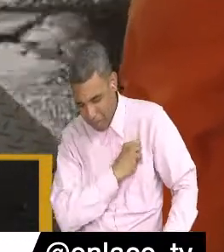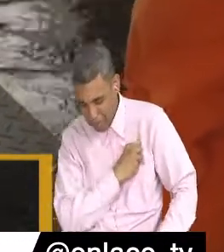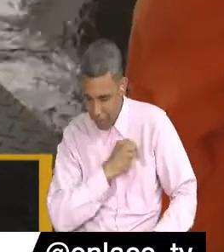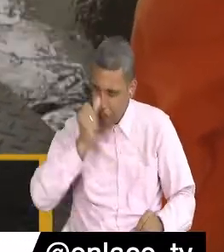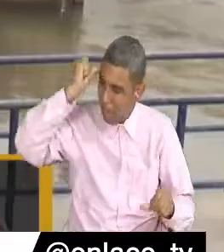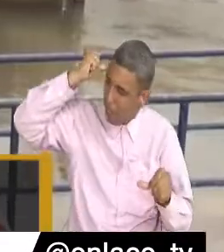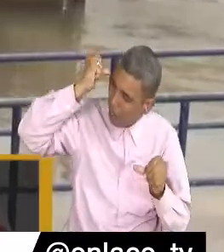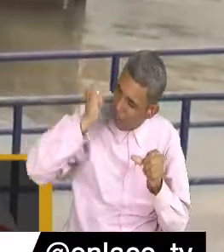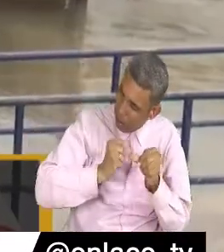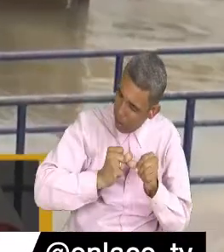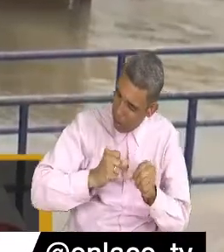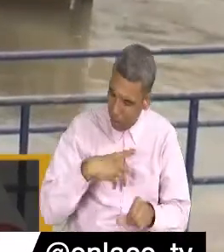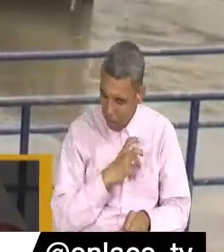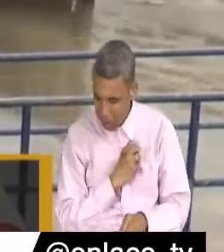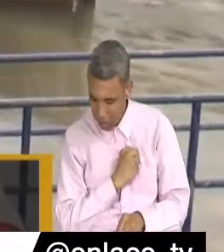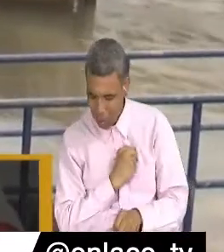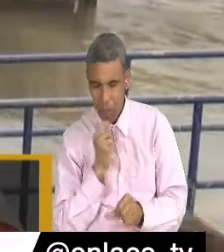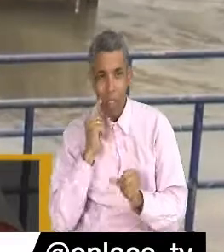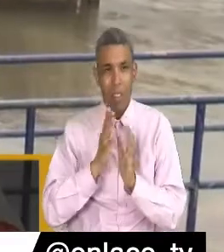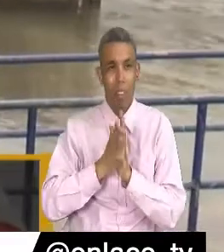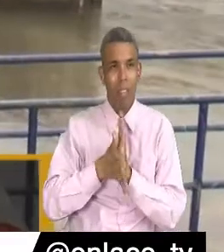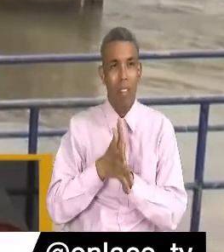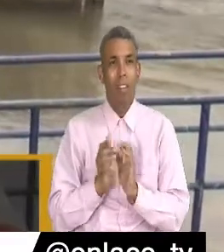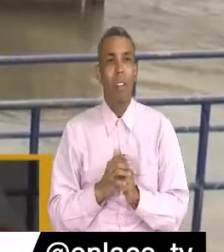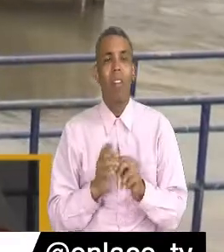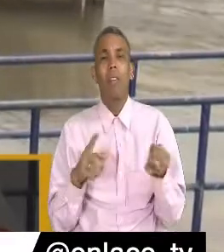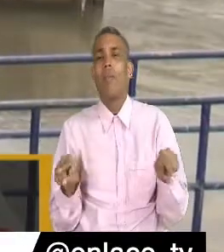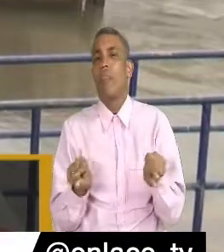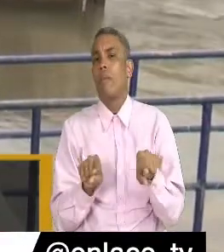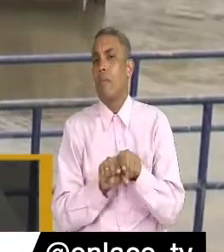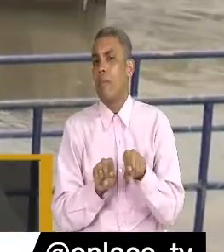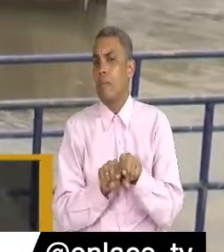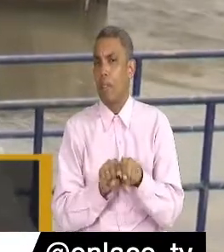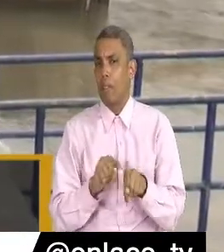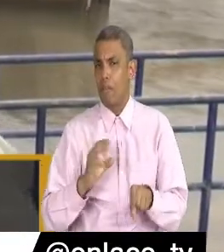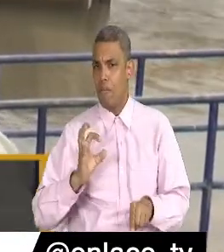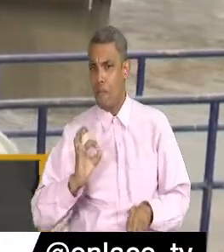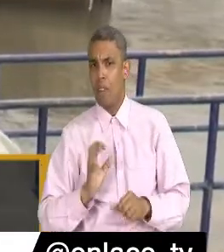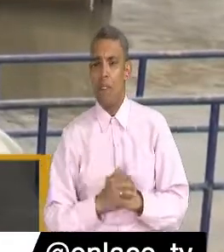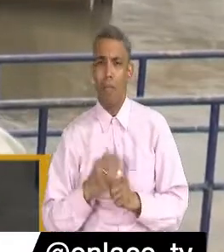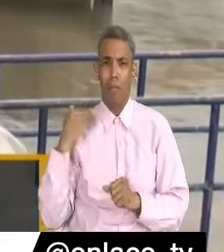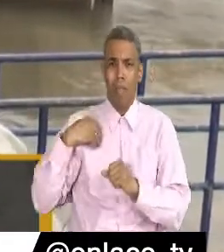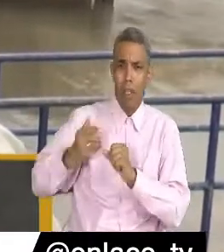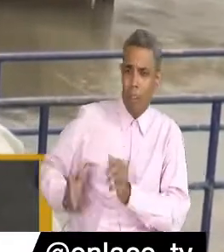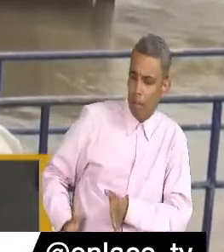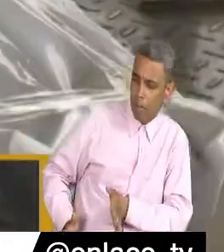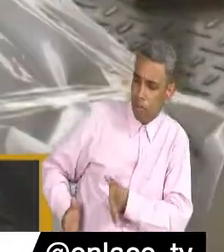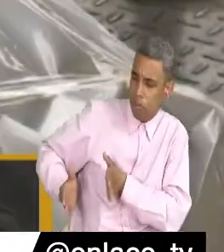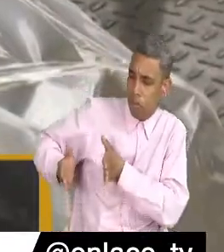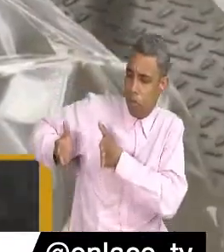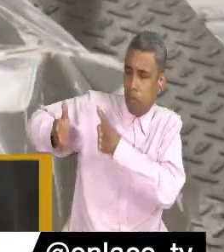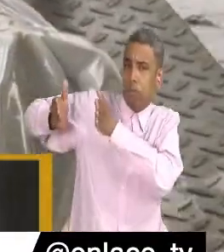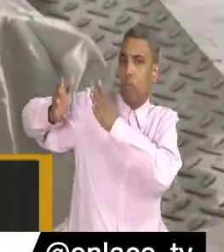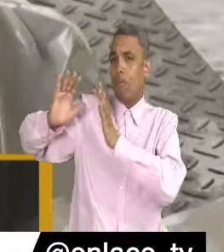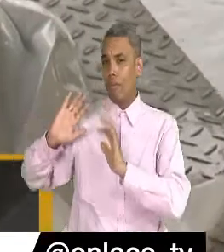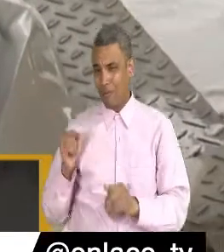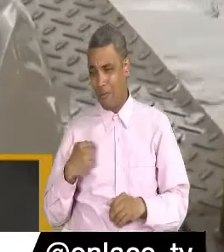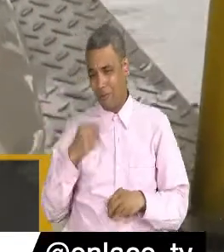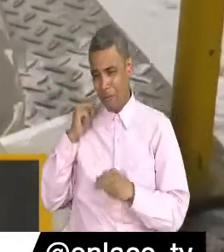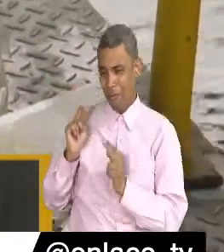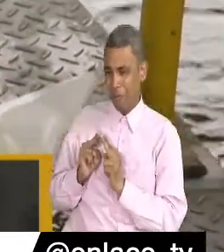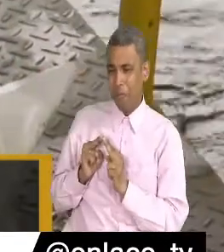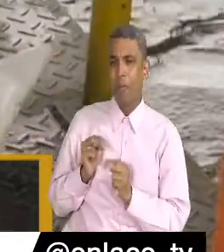queridos. Me quedé junto con mi hermano, el mayor, y... que es Nehemia y mis otros hermanos, pues ya de último,